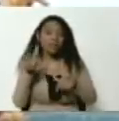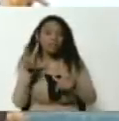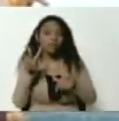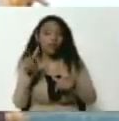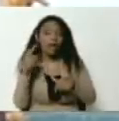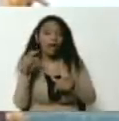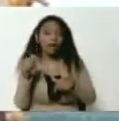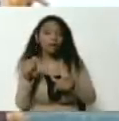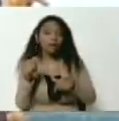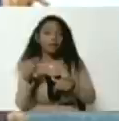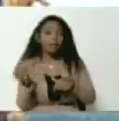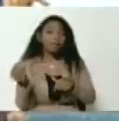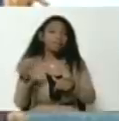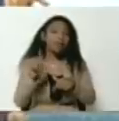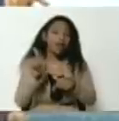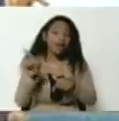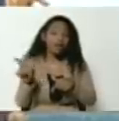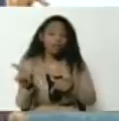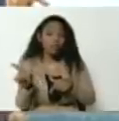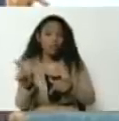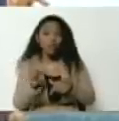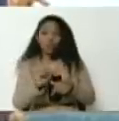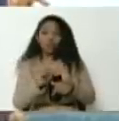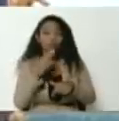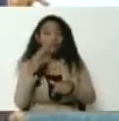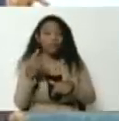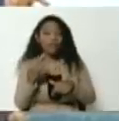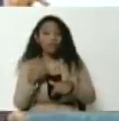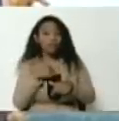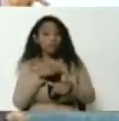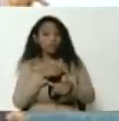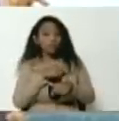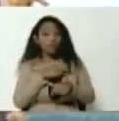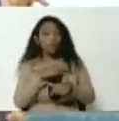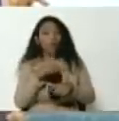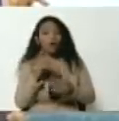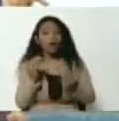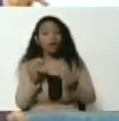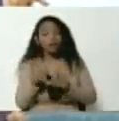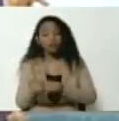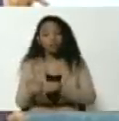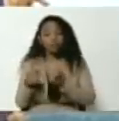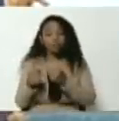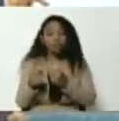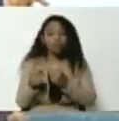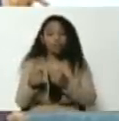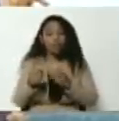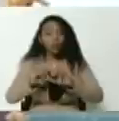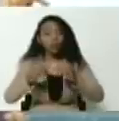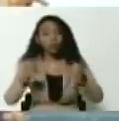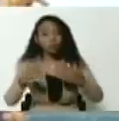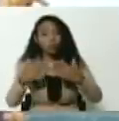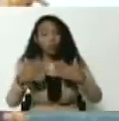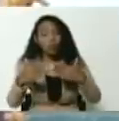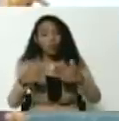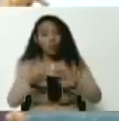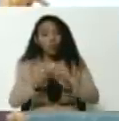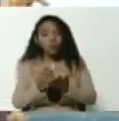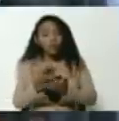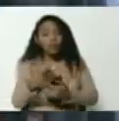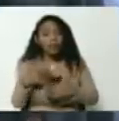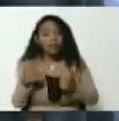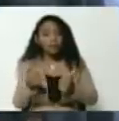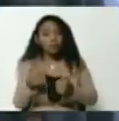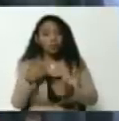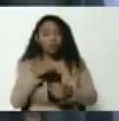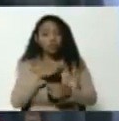Venezuela. Además de eso, no es cierto que nosotros hemos incumplido el convenio con la Organización Panamericana de la Salud. Nosotros mantenemos una relación